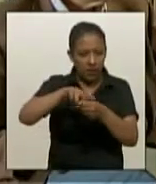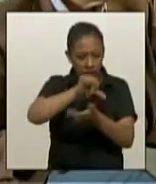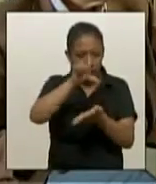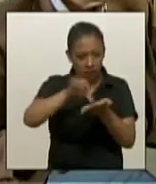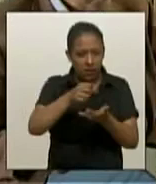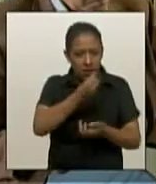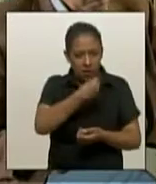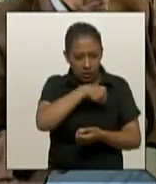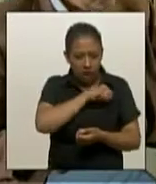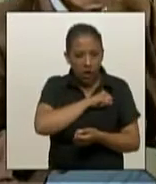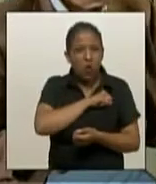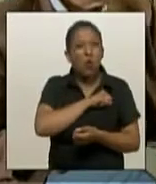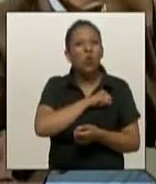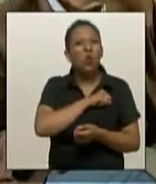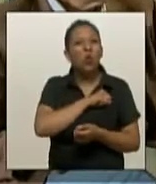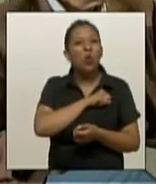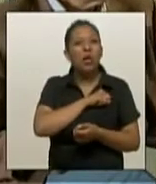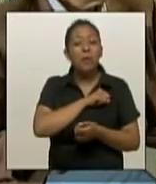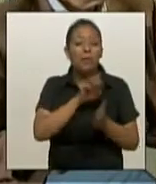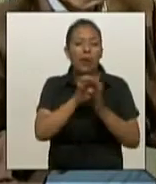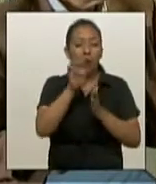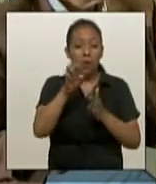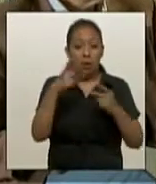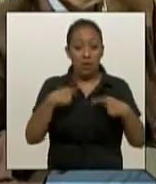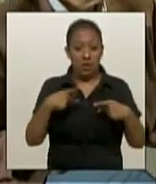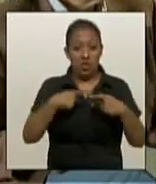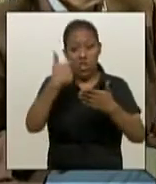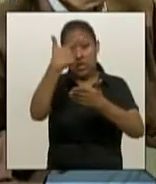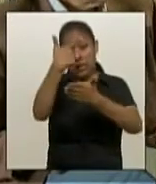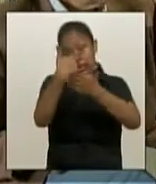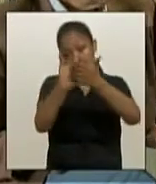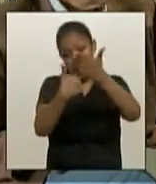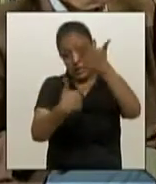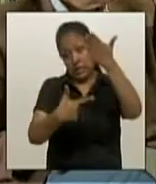siguen poniendo a las personas que viven con VIH al final